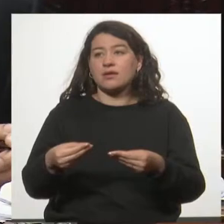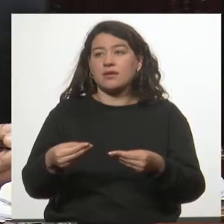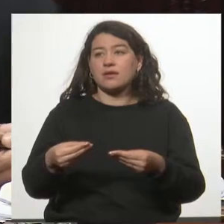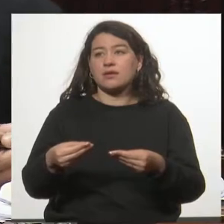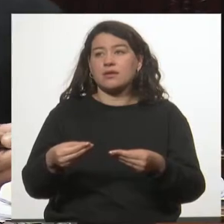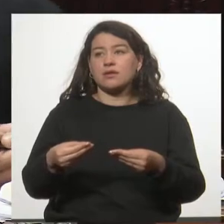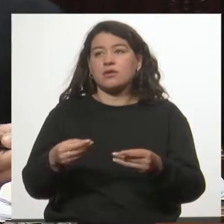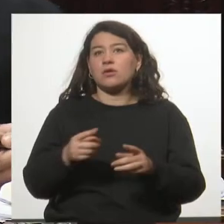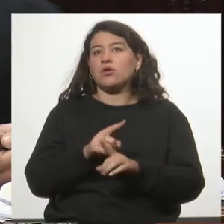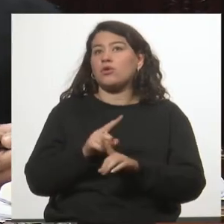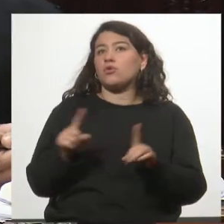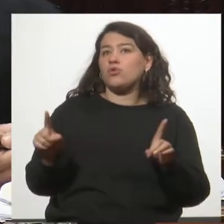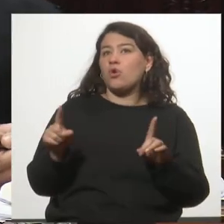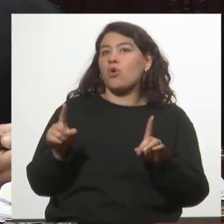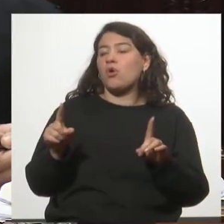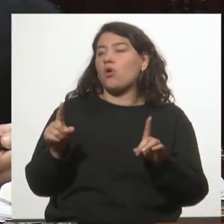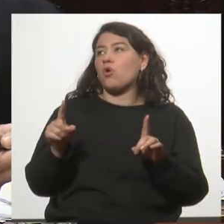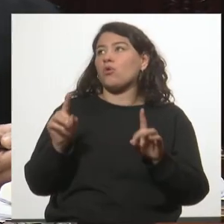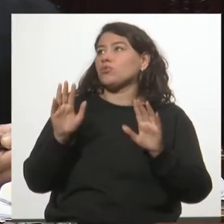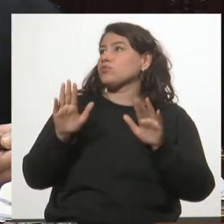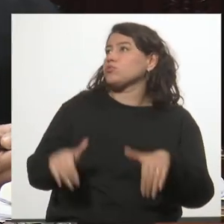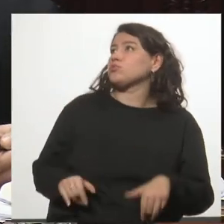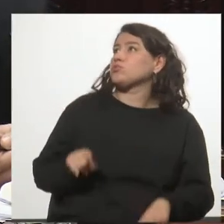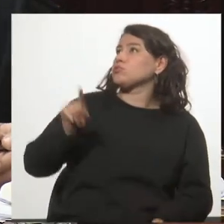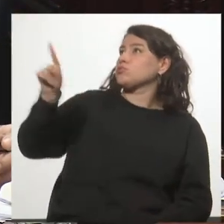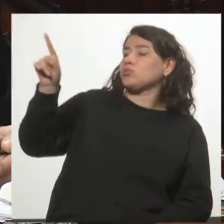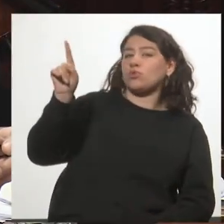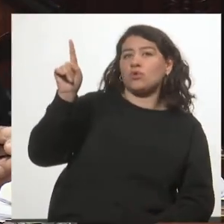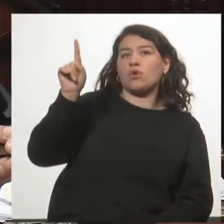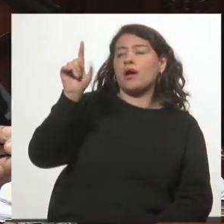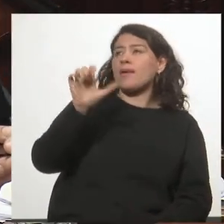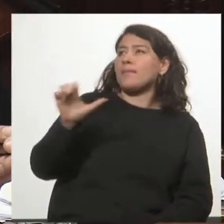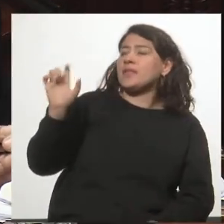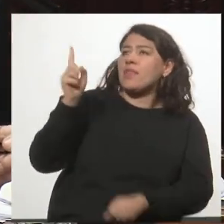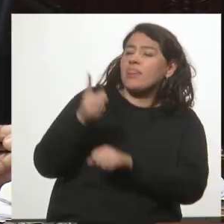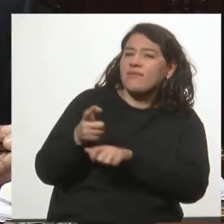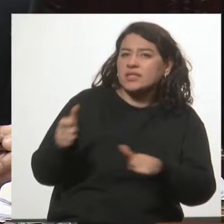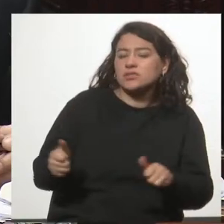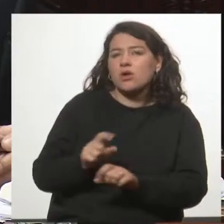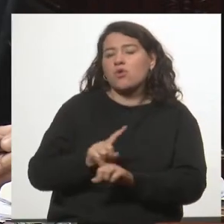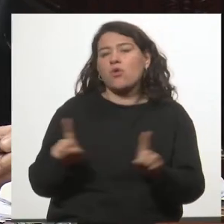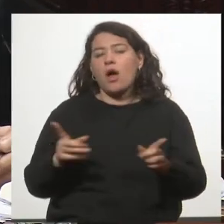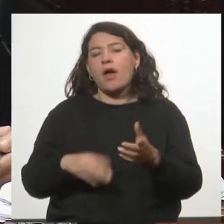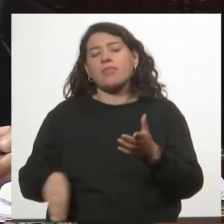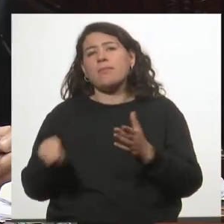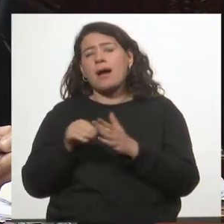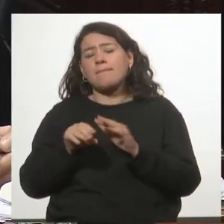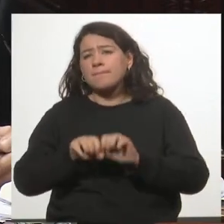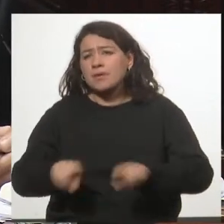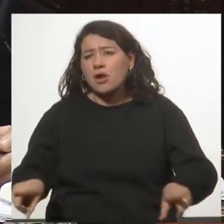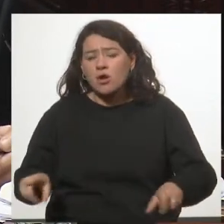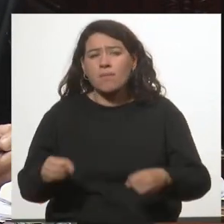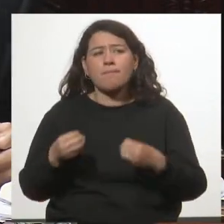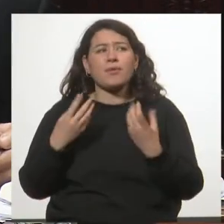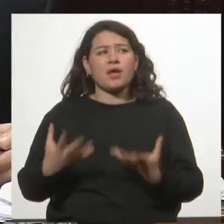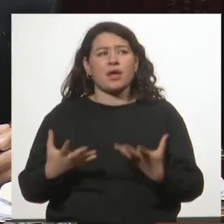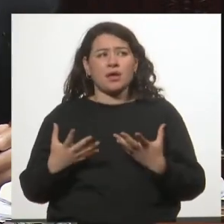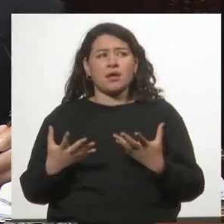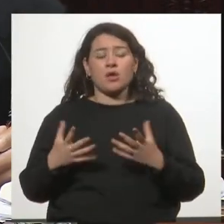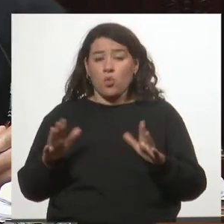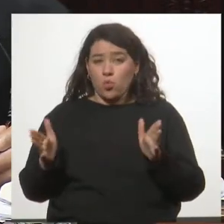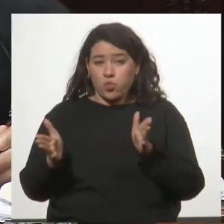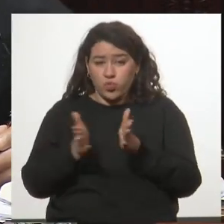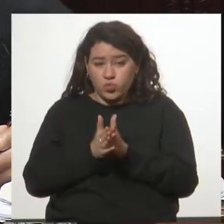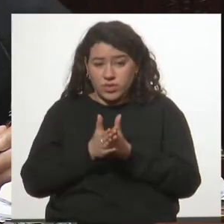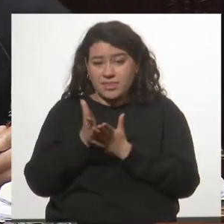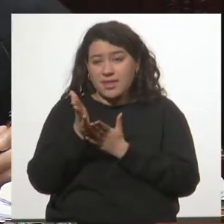lo que no le pertenecía pero es peor aún es peor la junta